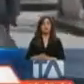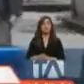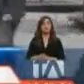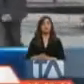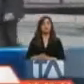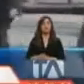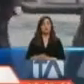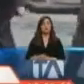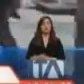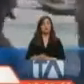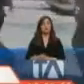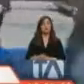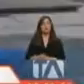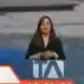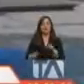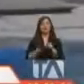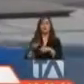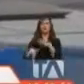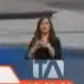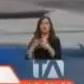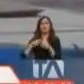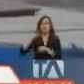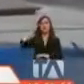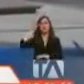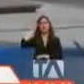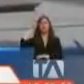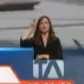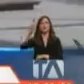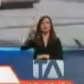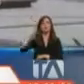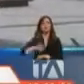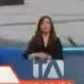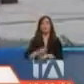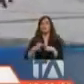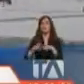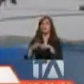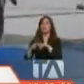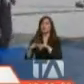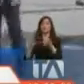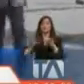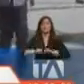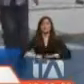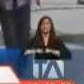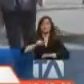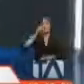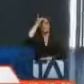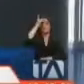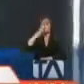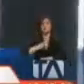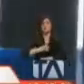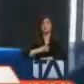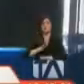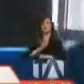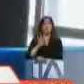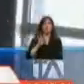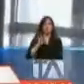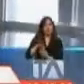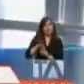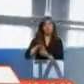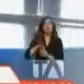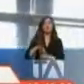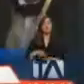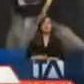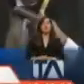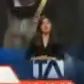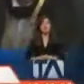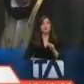se expusieron puntos de vista por demás variados. Se advierte que podría tomar una decisión el bloque por votación, es